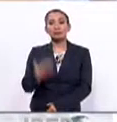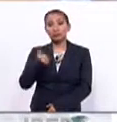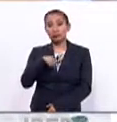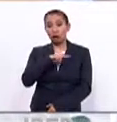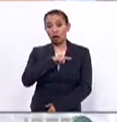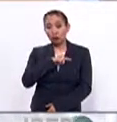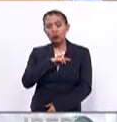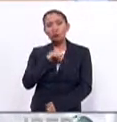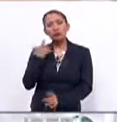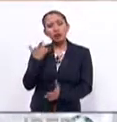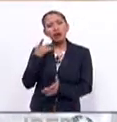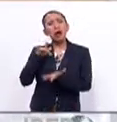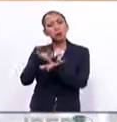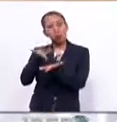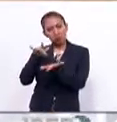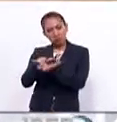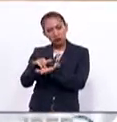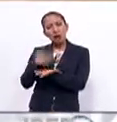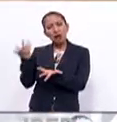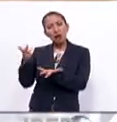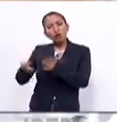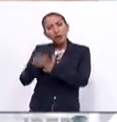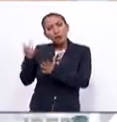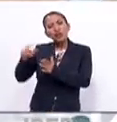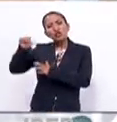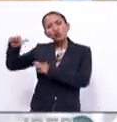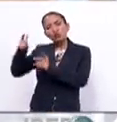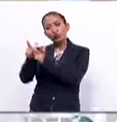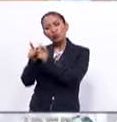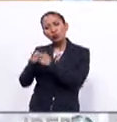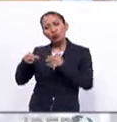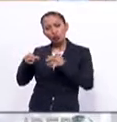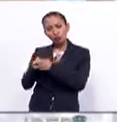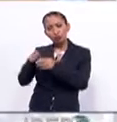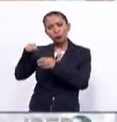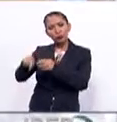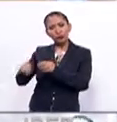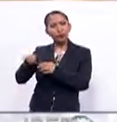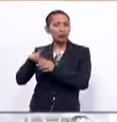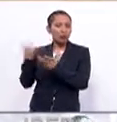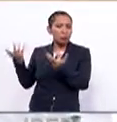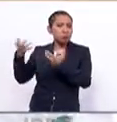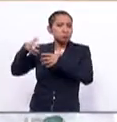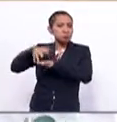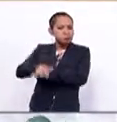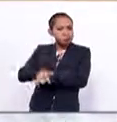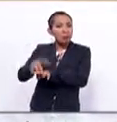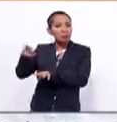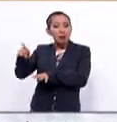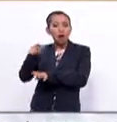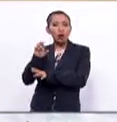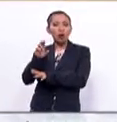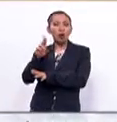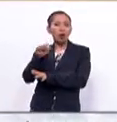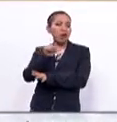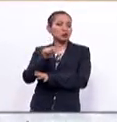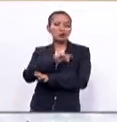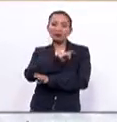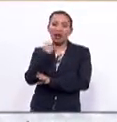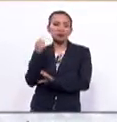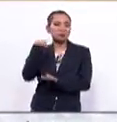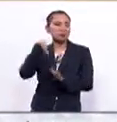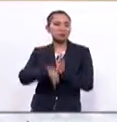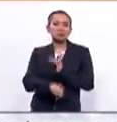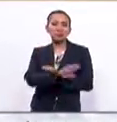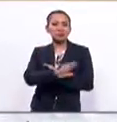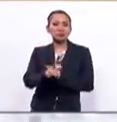Nosotros vamos a apoyar la recreación de otra plataforma, de otro mecanismo de integración, pero UNASUR creemos que ya no